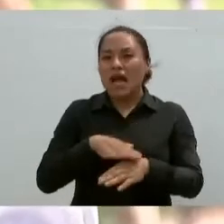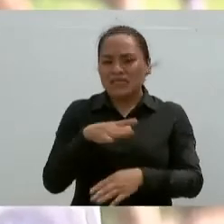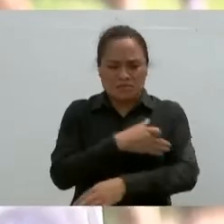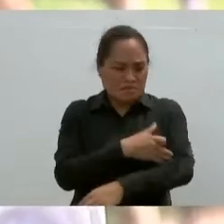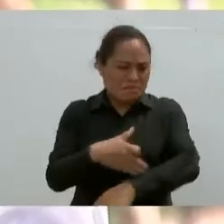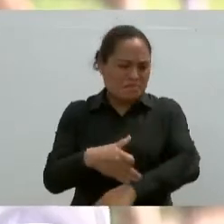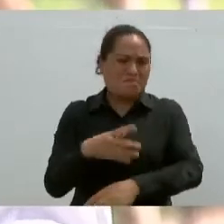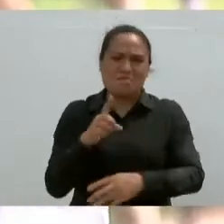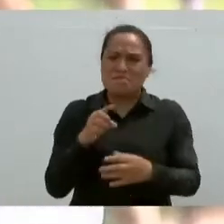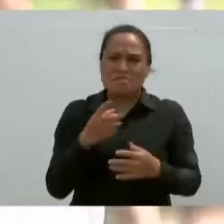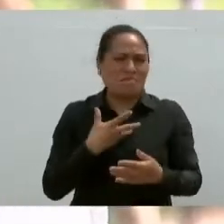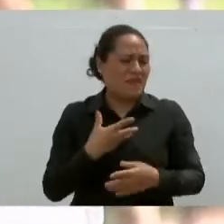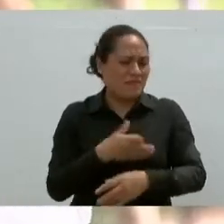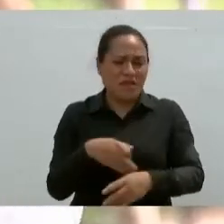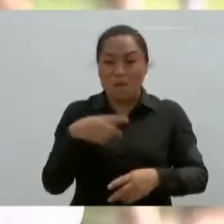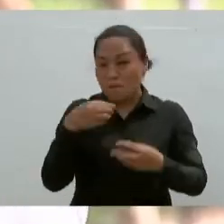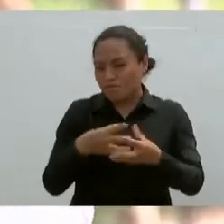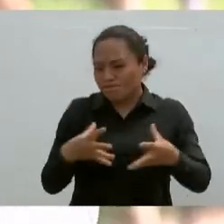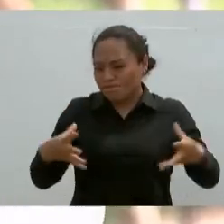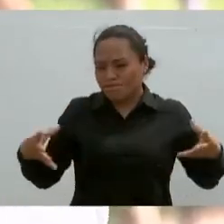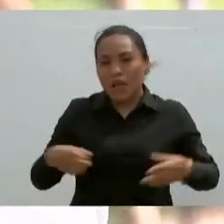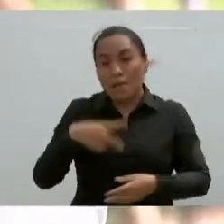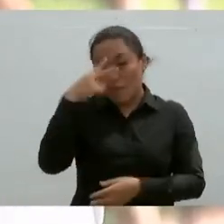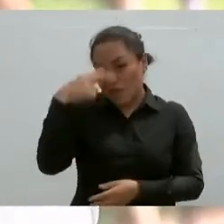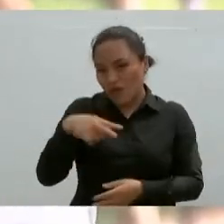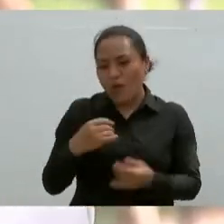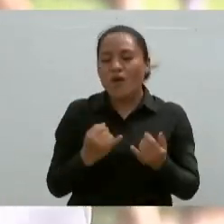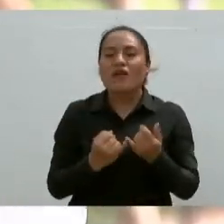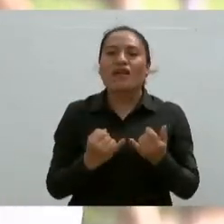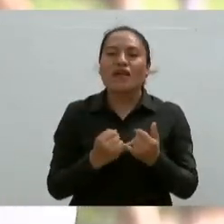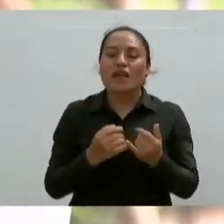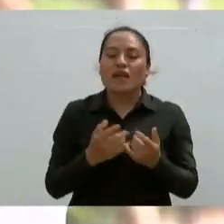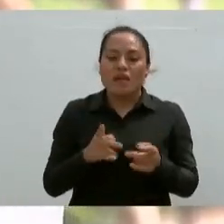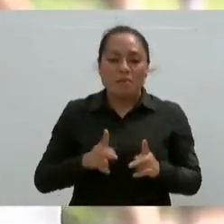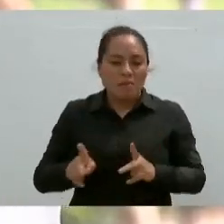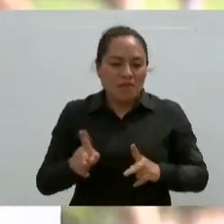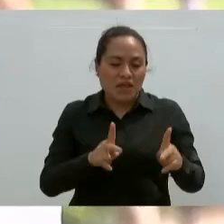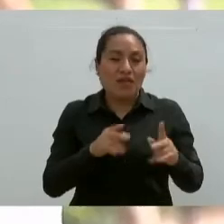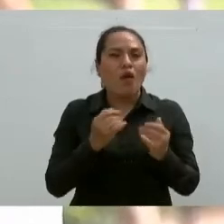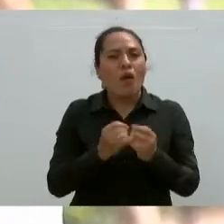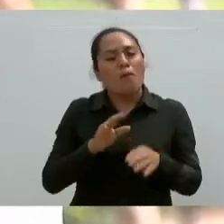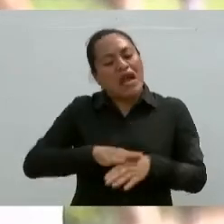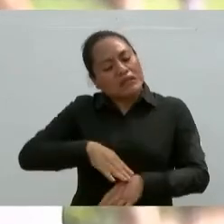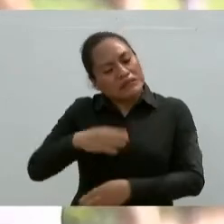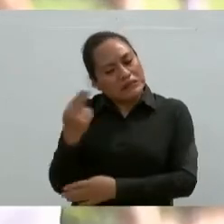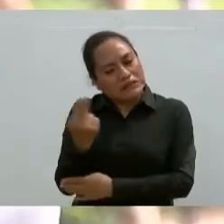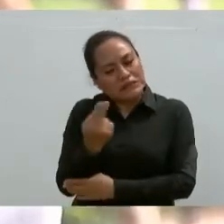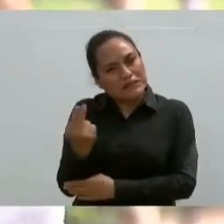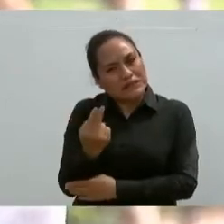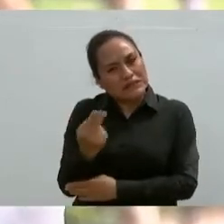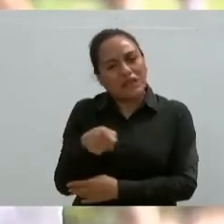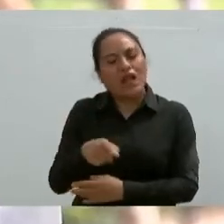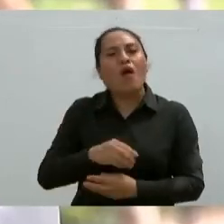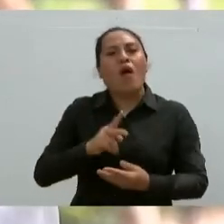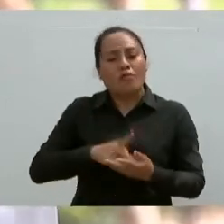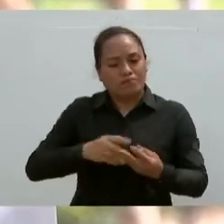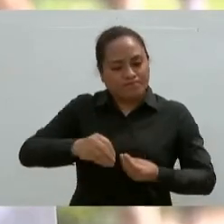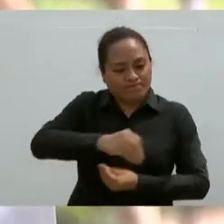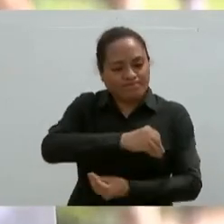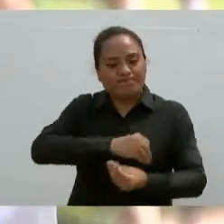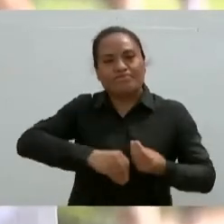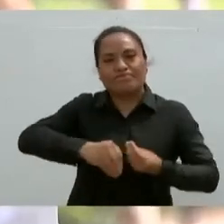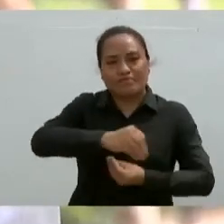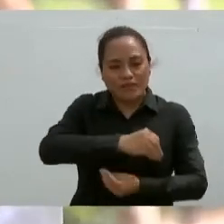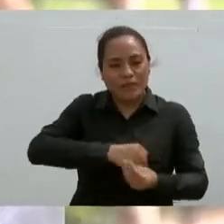México y también abajo. Y esto es lo que ha reactivado la economía, el consumo, y por eso,